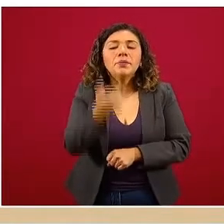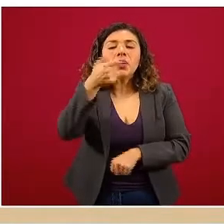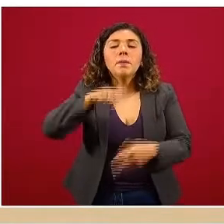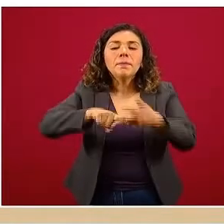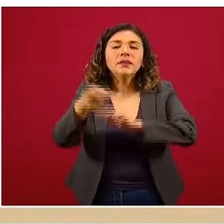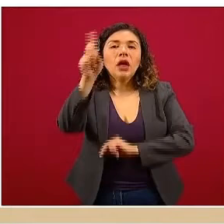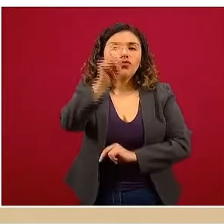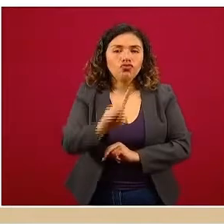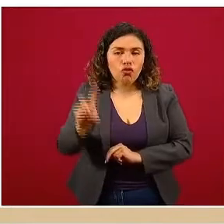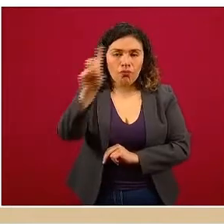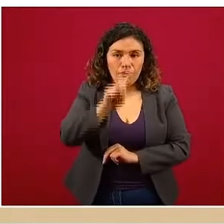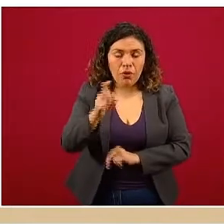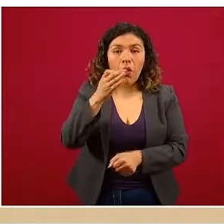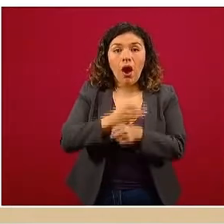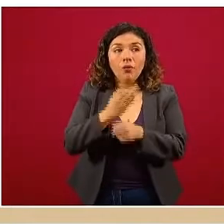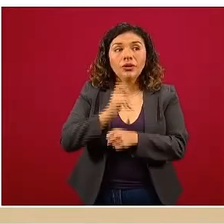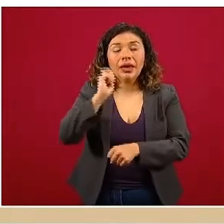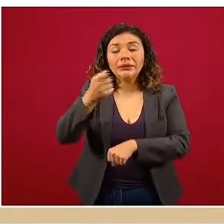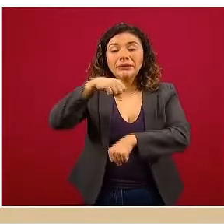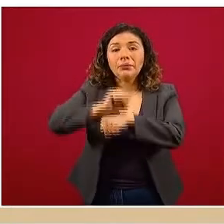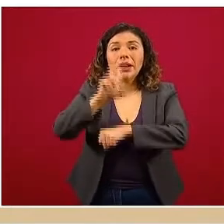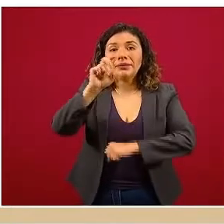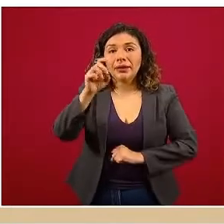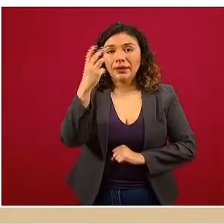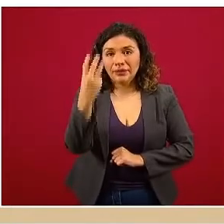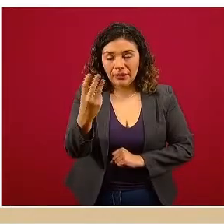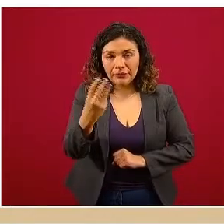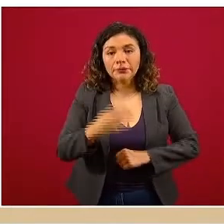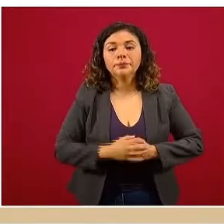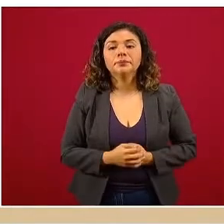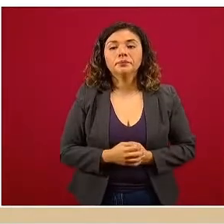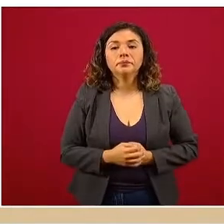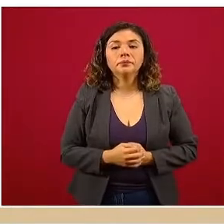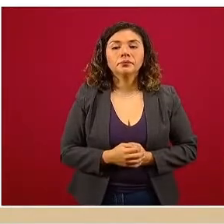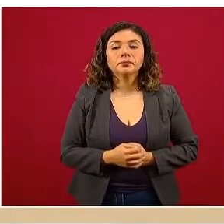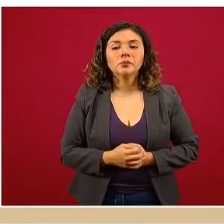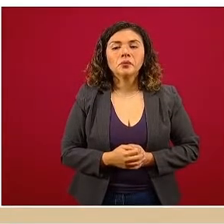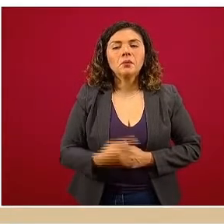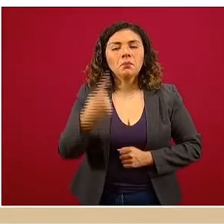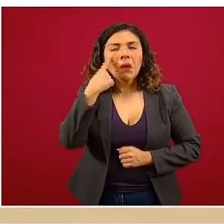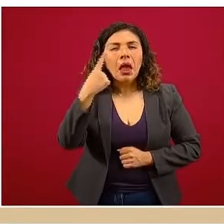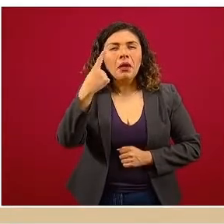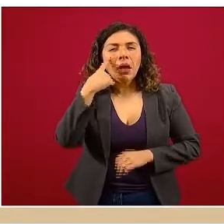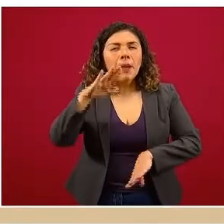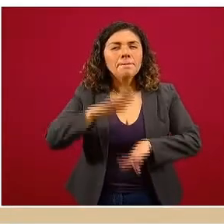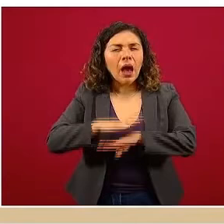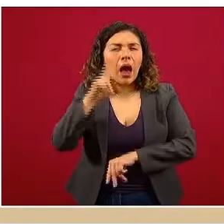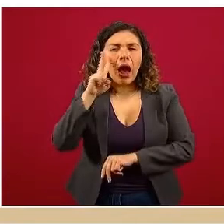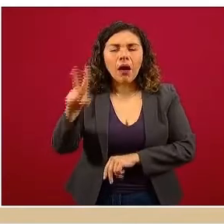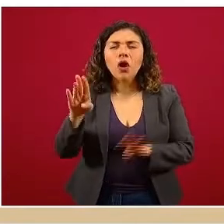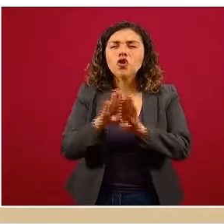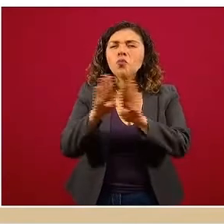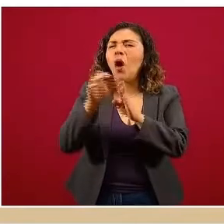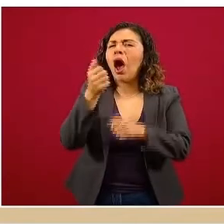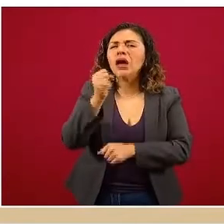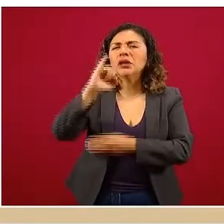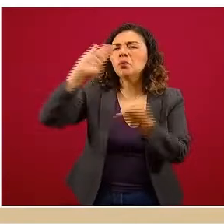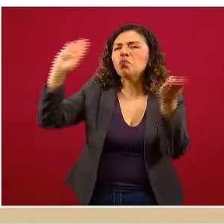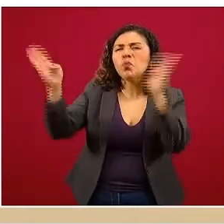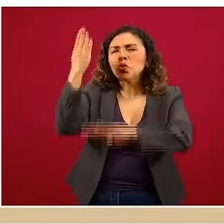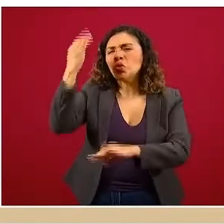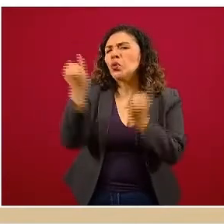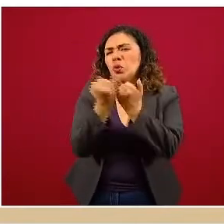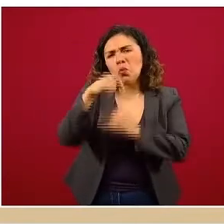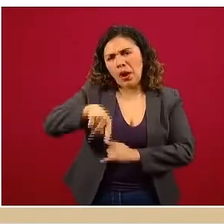domingo. Y en este momento estamos en la semana 33. Es convencional en los sistemas de vigilancia epidemiológica del mundo y también